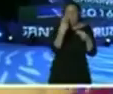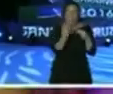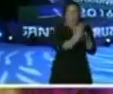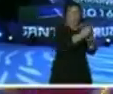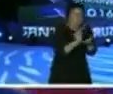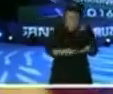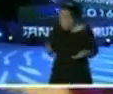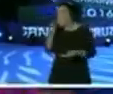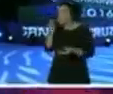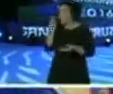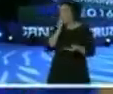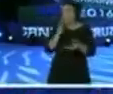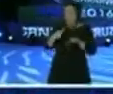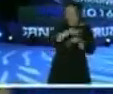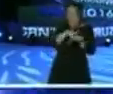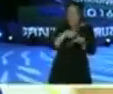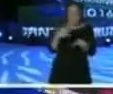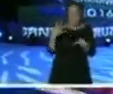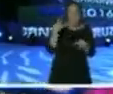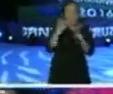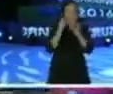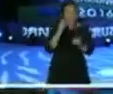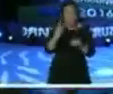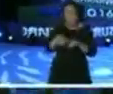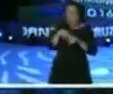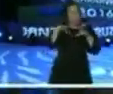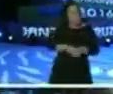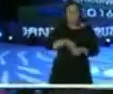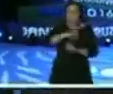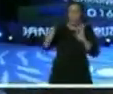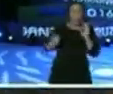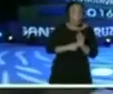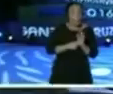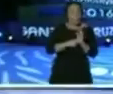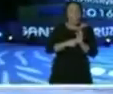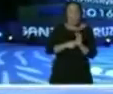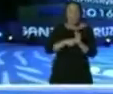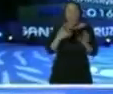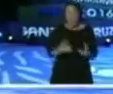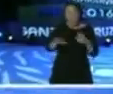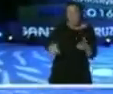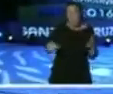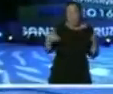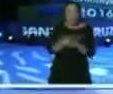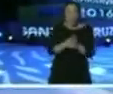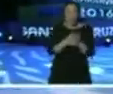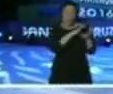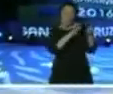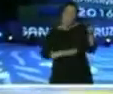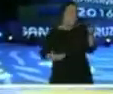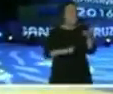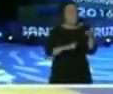en gripa de chancleta, me han llamado. Nuestro cubo está cerrado. Fran está hasta los cojones de letristas canariones.